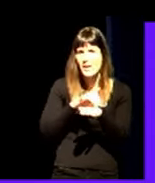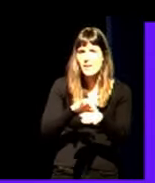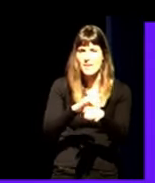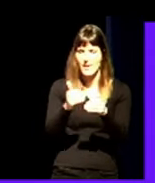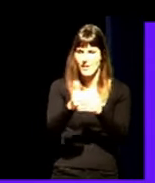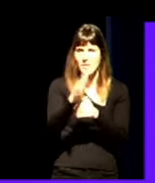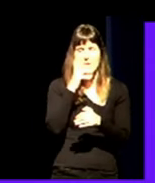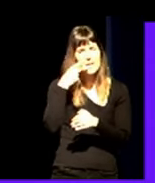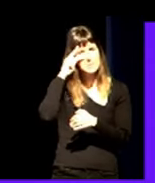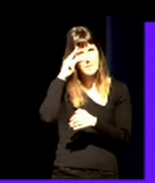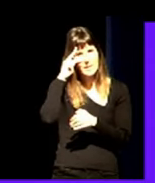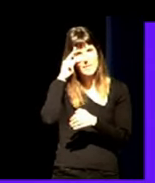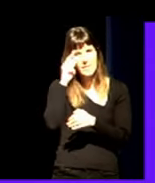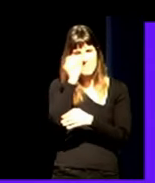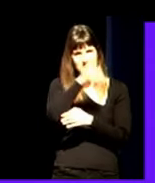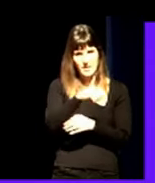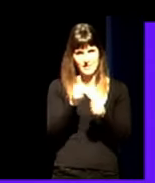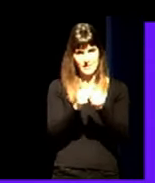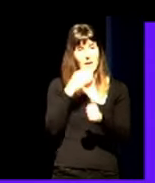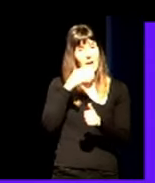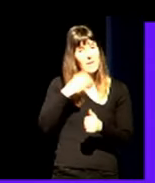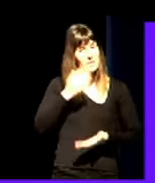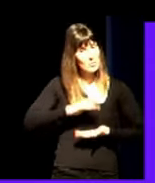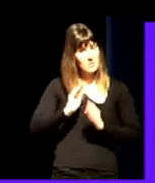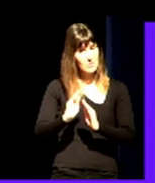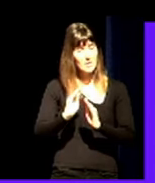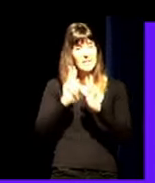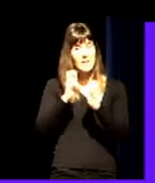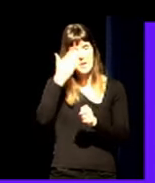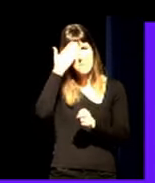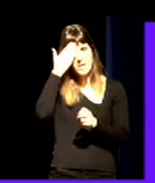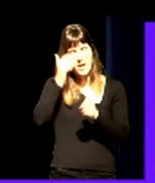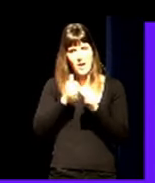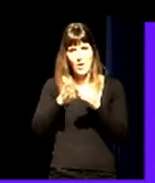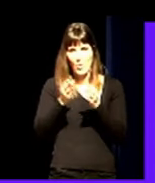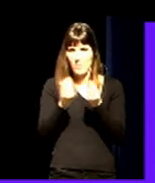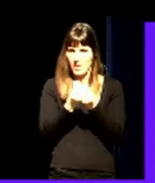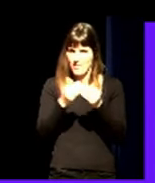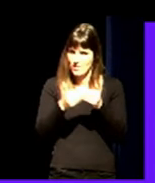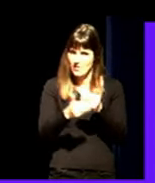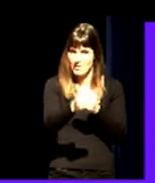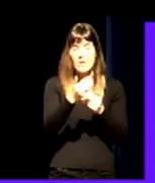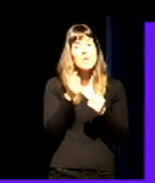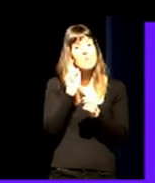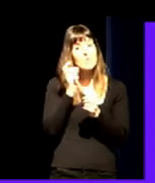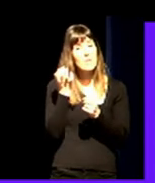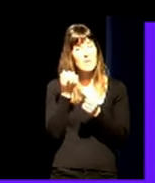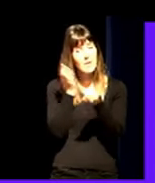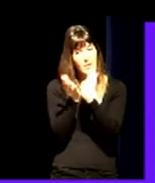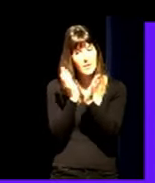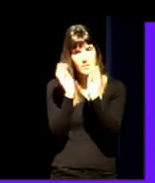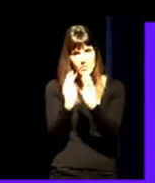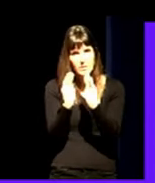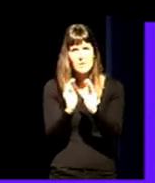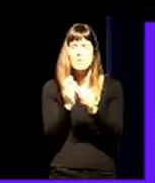más experiencia. Por lo tanto, las habilidades y las competencias de un mentor, el profesorado tiene que formarle en esas habilidades y competencias,